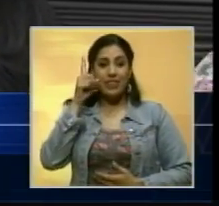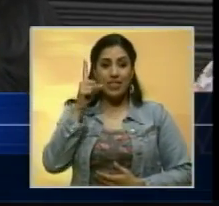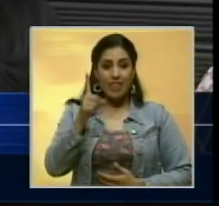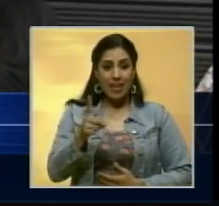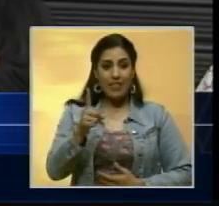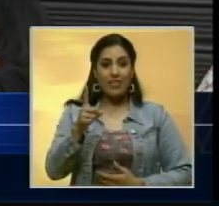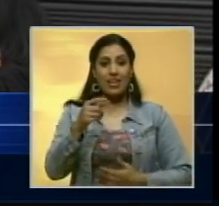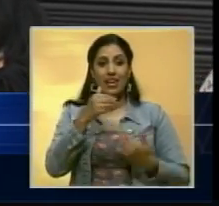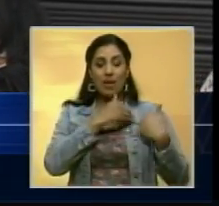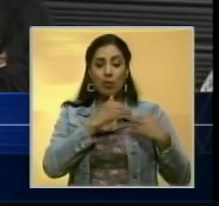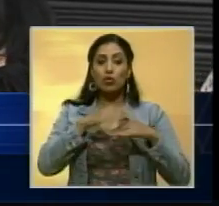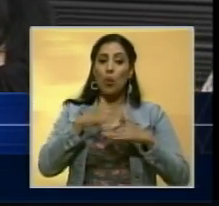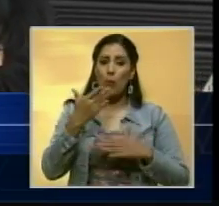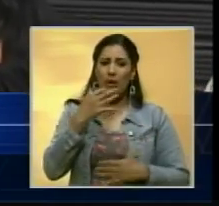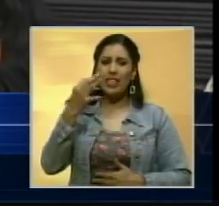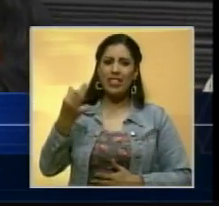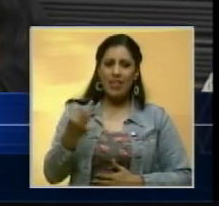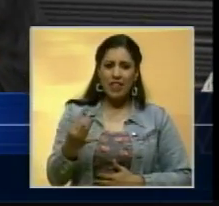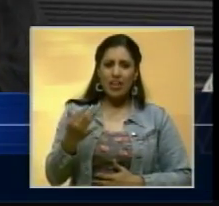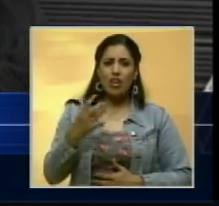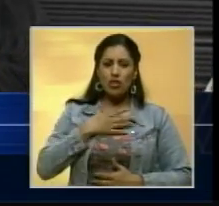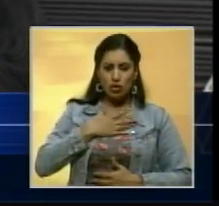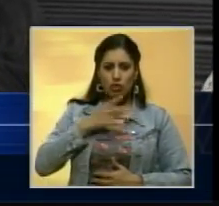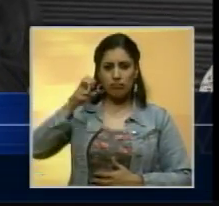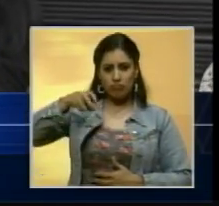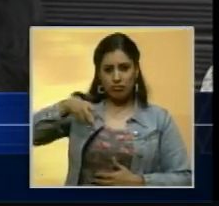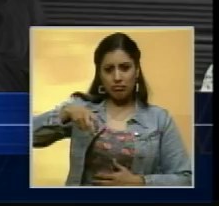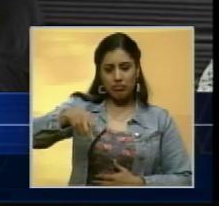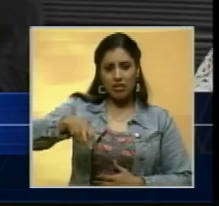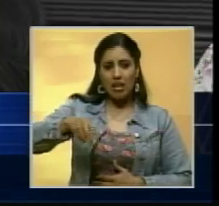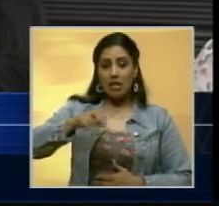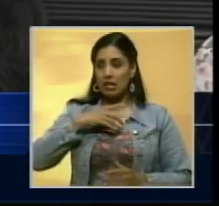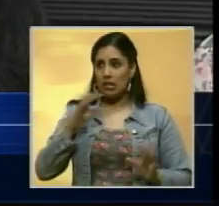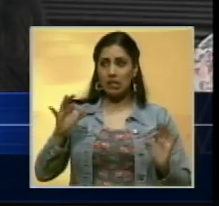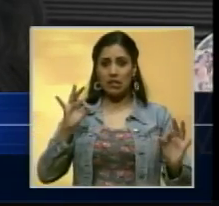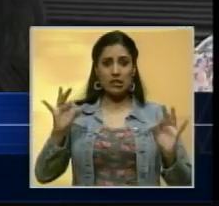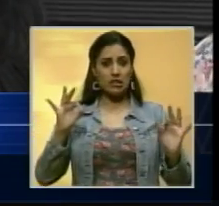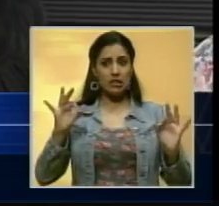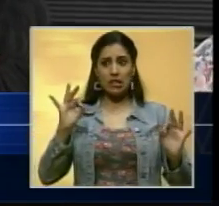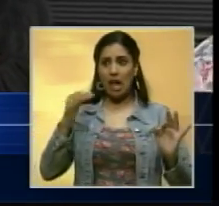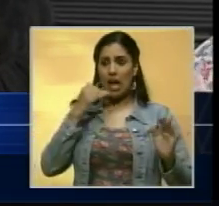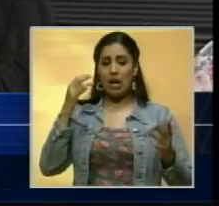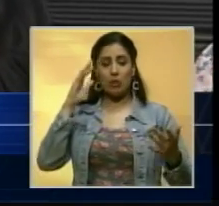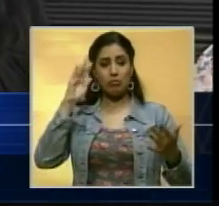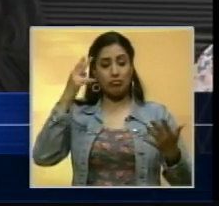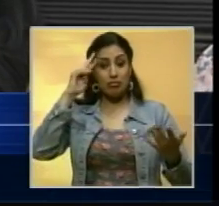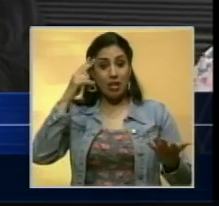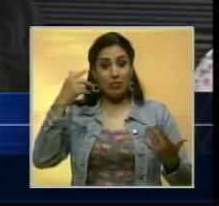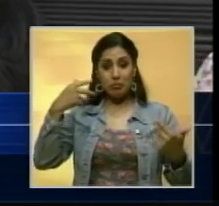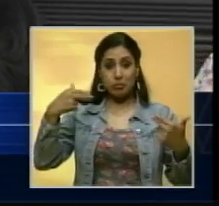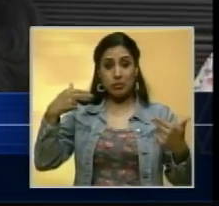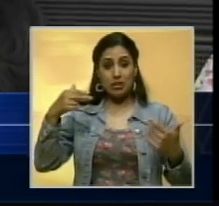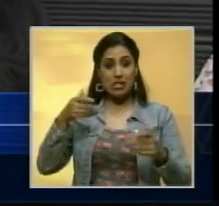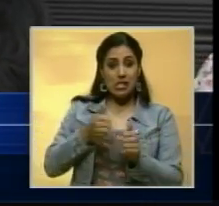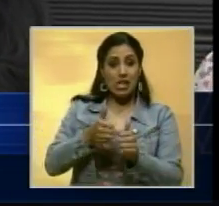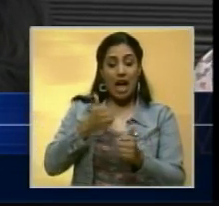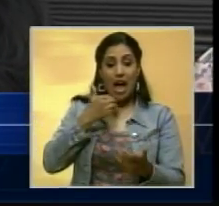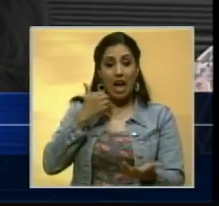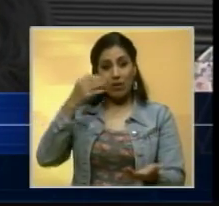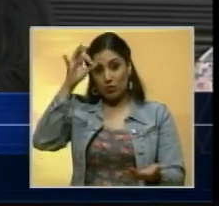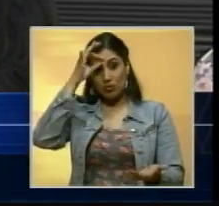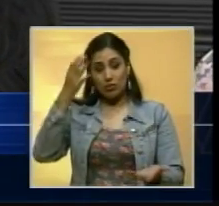cartas en el asunto, porque realmente, de hecho, yo vengo bajando con ella y venimos así como que mirando para todos lados porque no sabemos si nos están siguiendo,